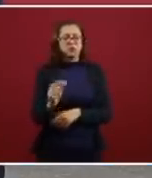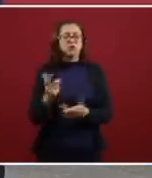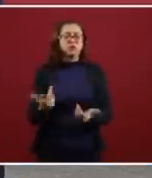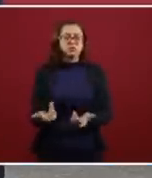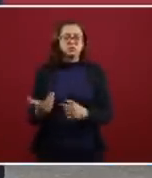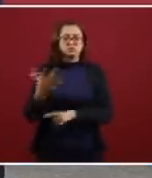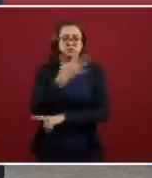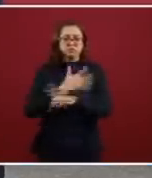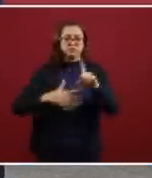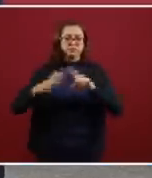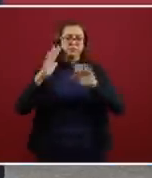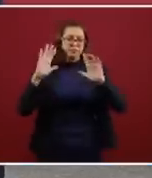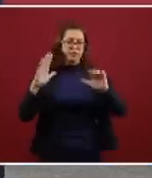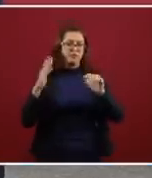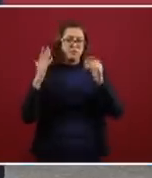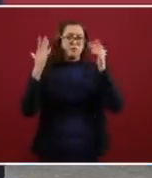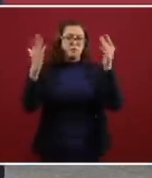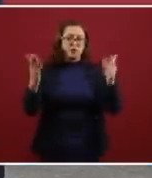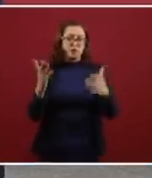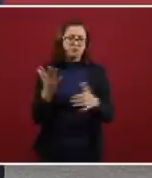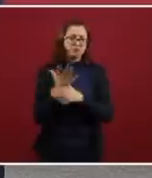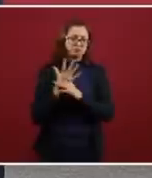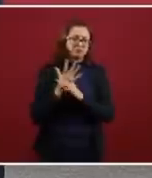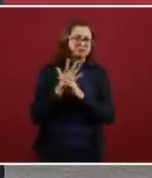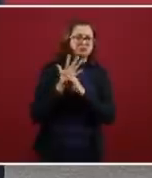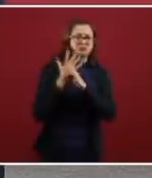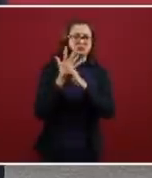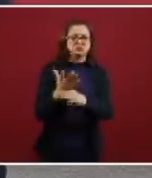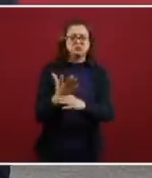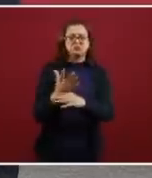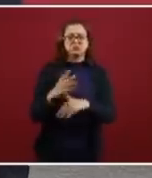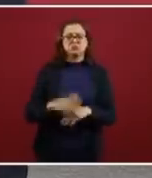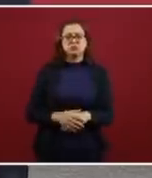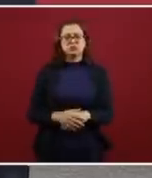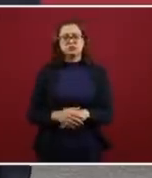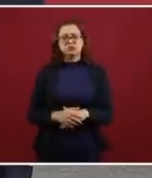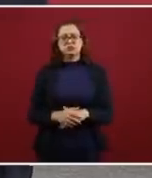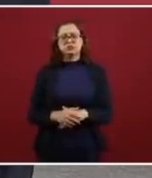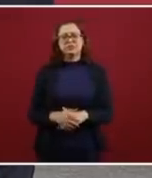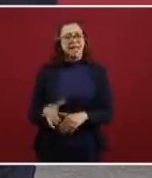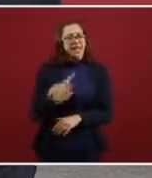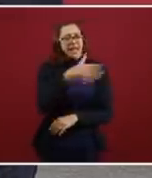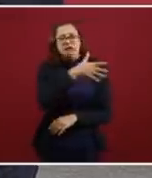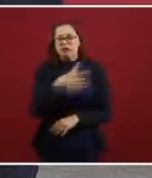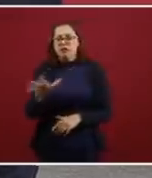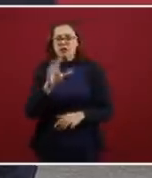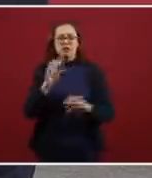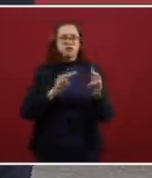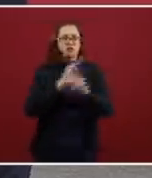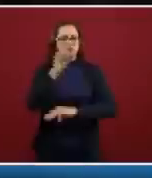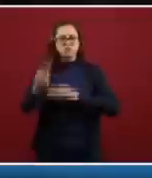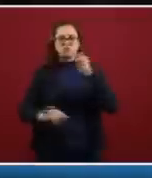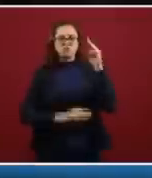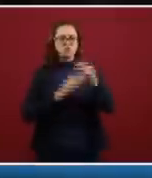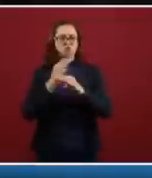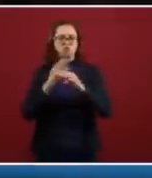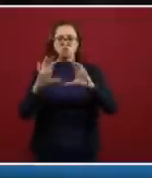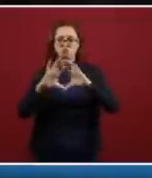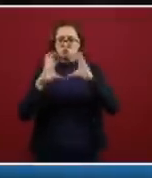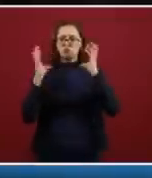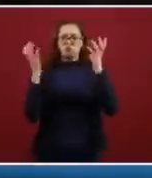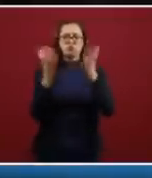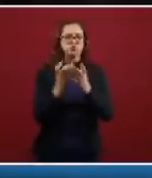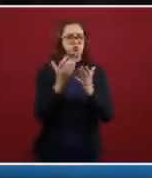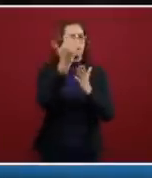externos hablan pues que hay una baja en el crecimiento mundial, ya bajaron las perspectivas